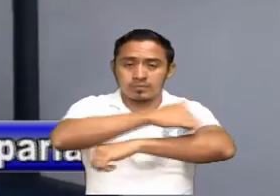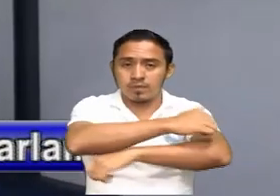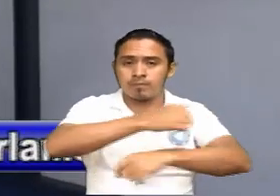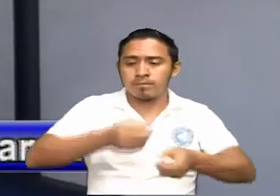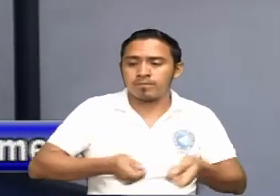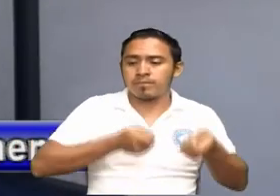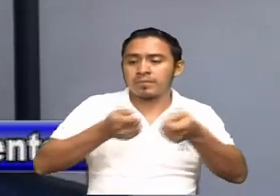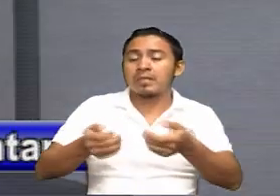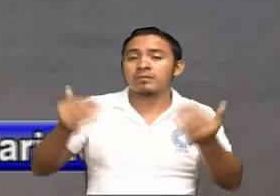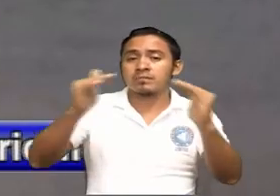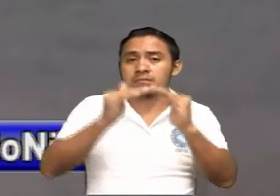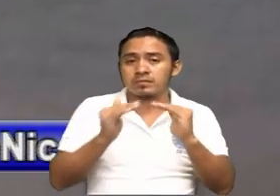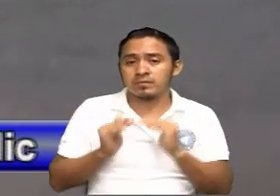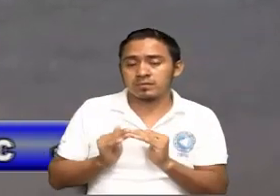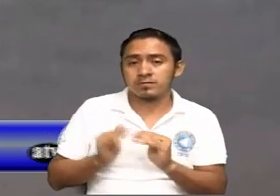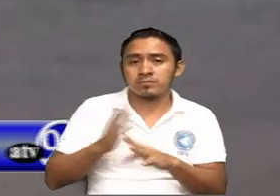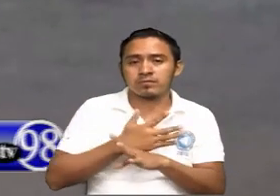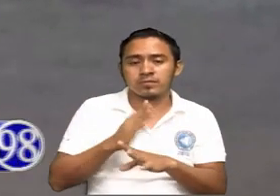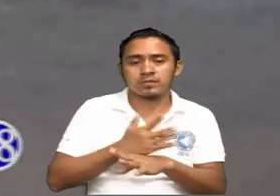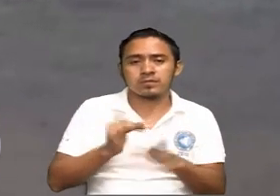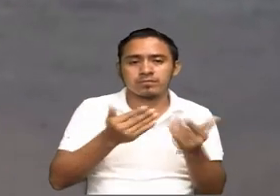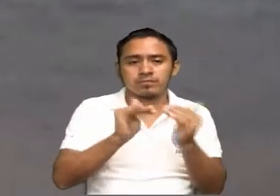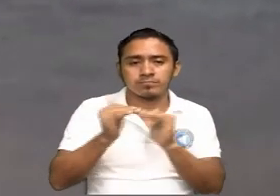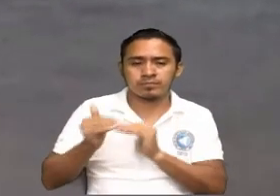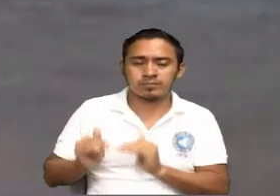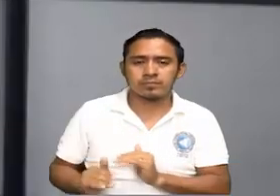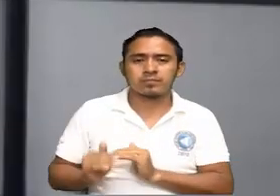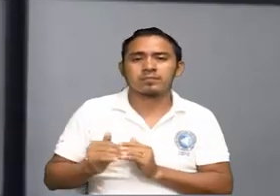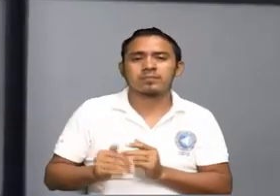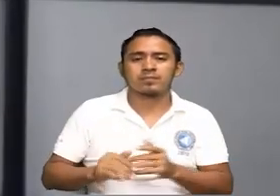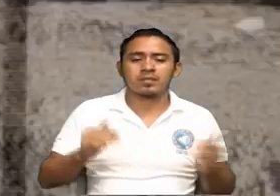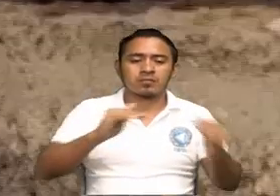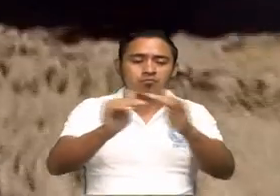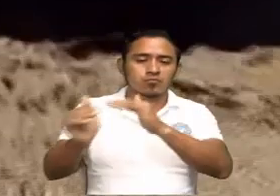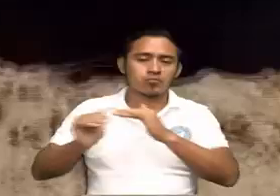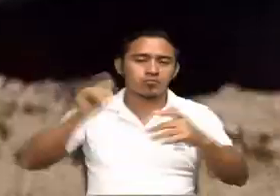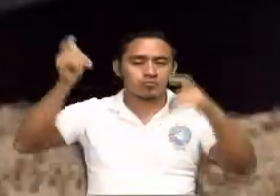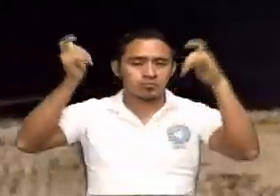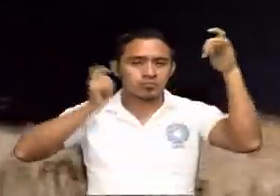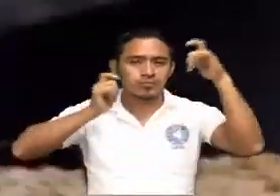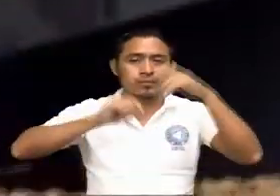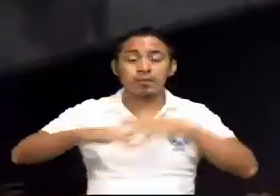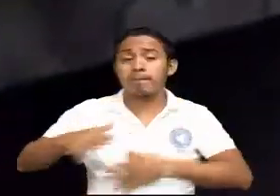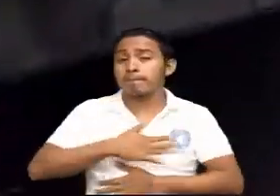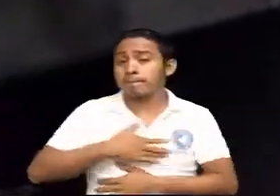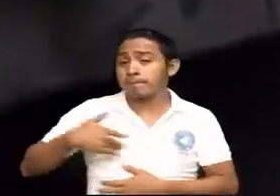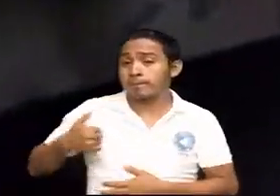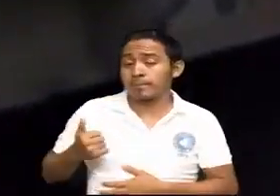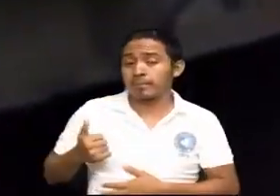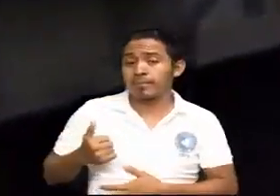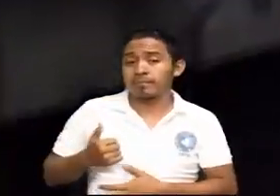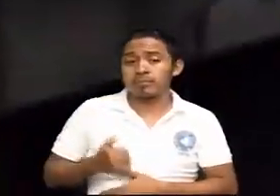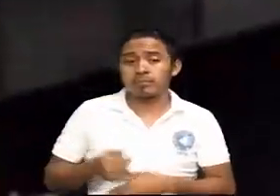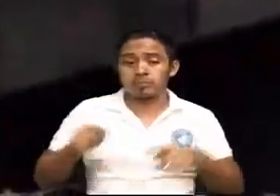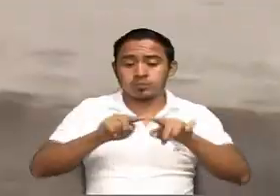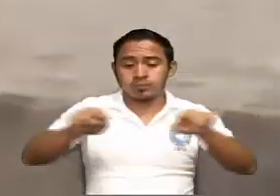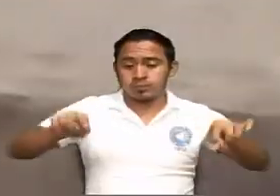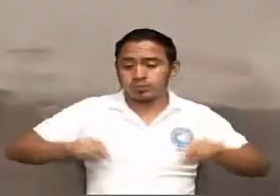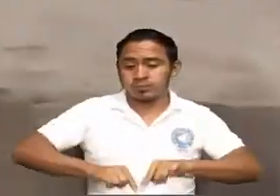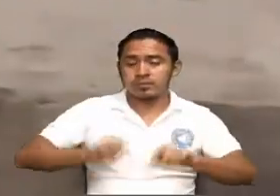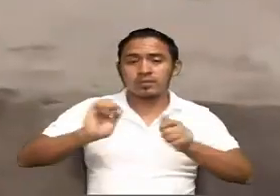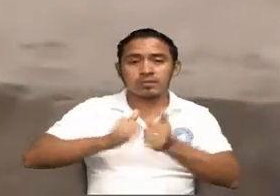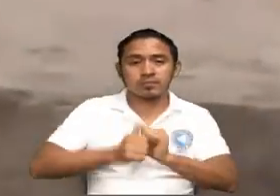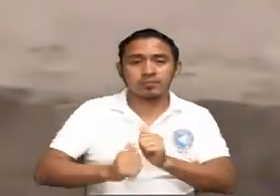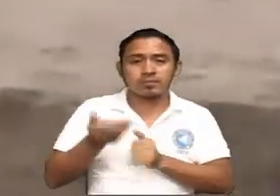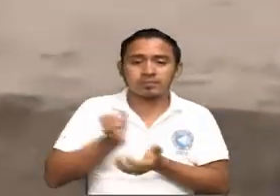entrega de viviendas en distintos barrios de Ciudad Sandino y el mejoramiento de una cancha deportiva en